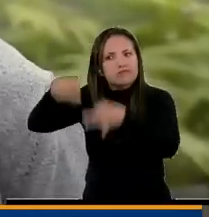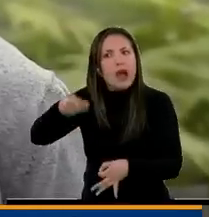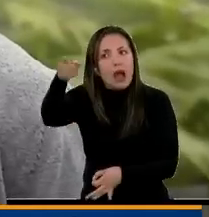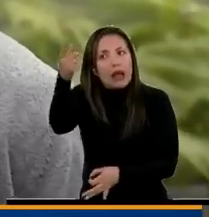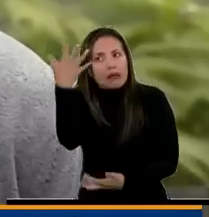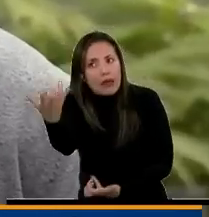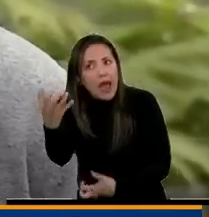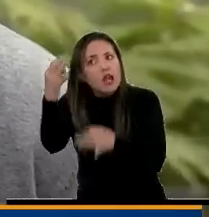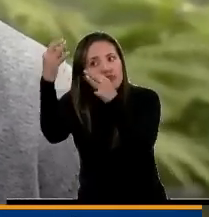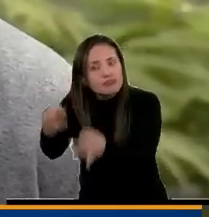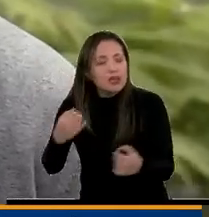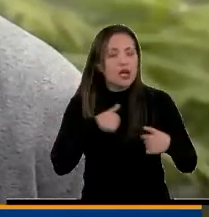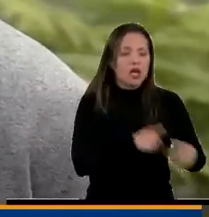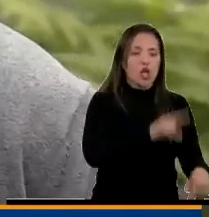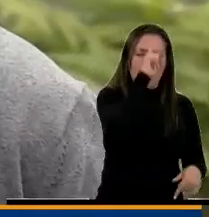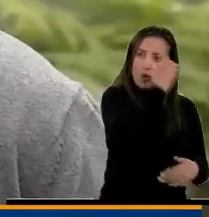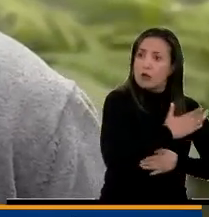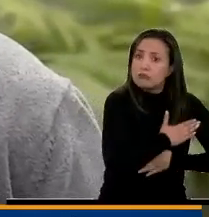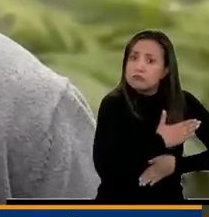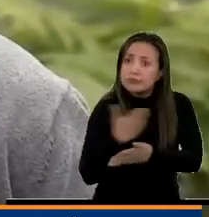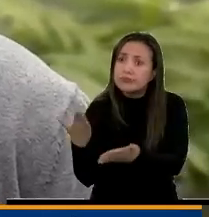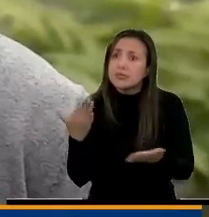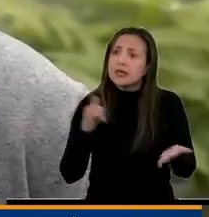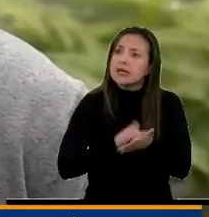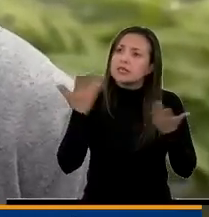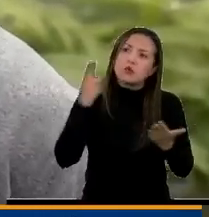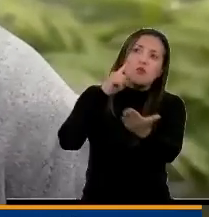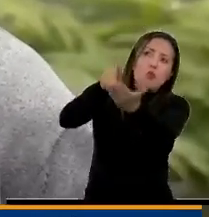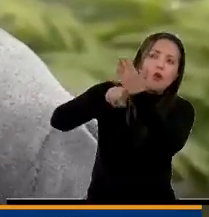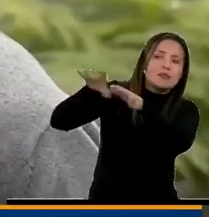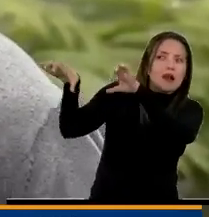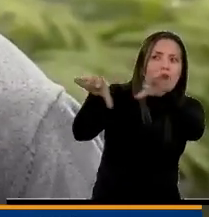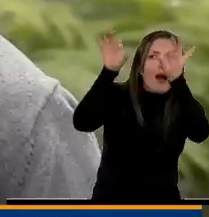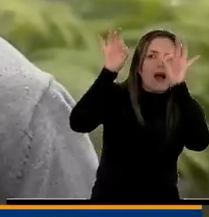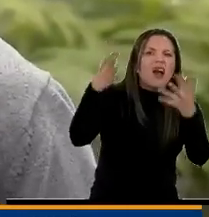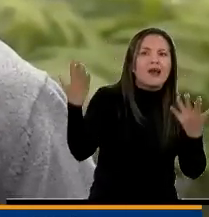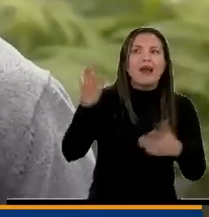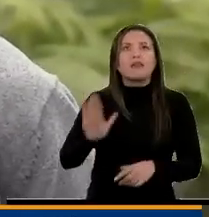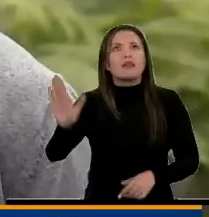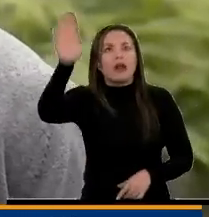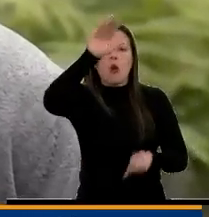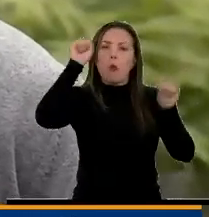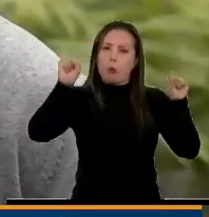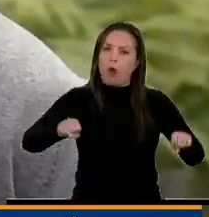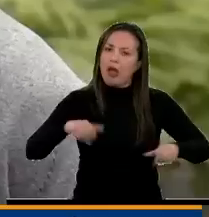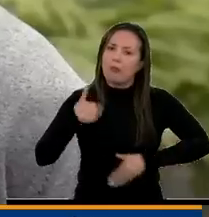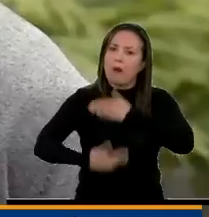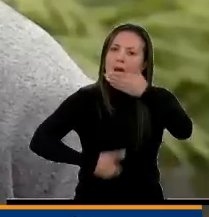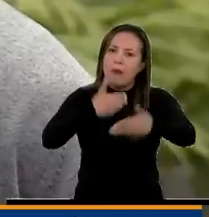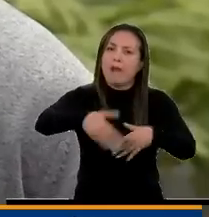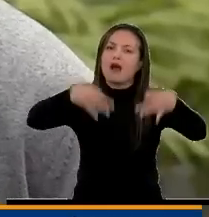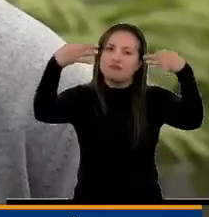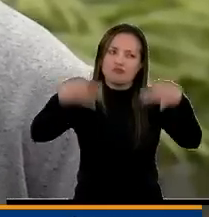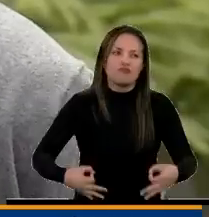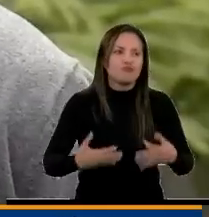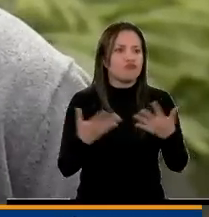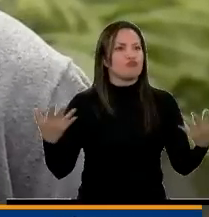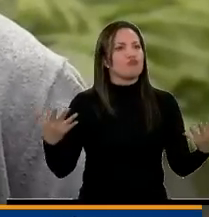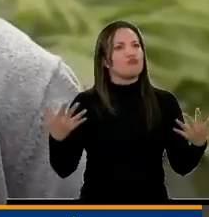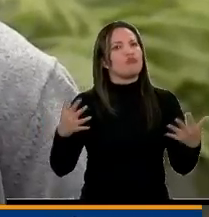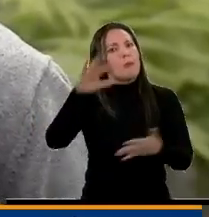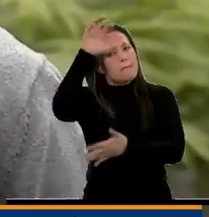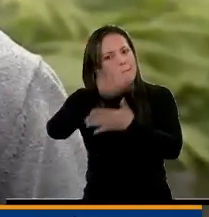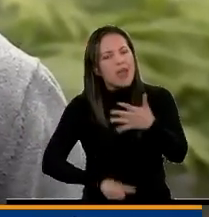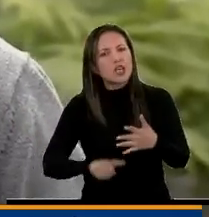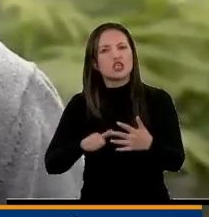dispuesto avancen con hechos que muestren que en los territorios se puede dar efectivamente una